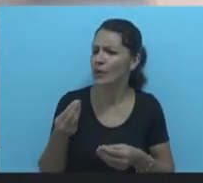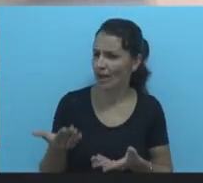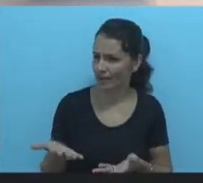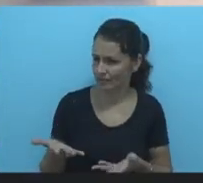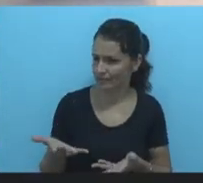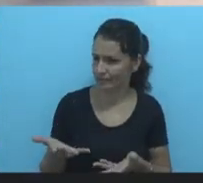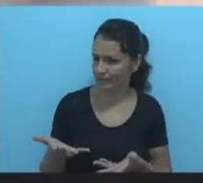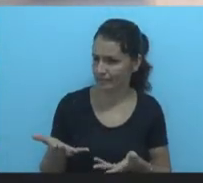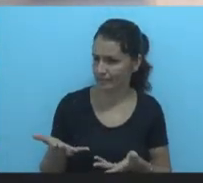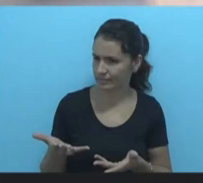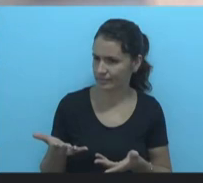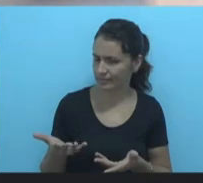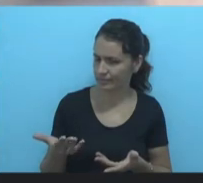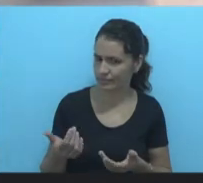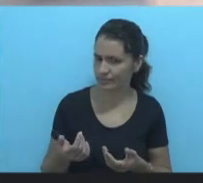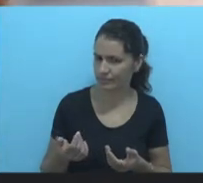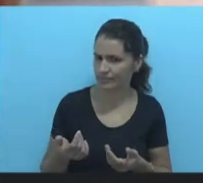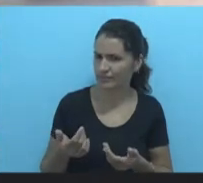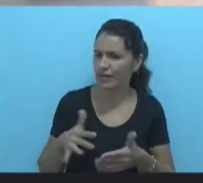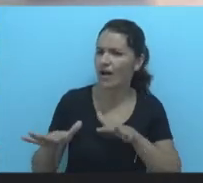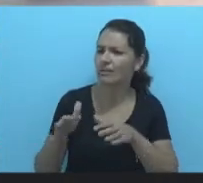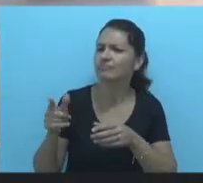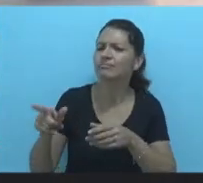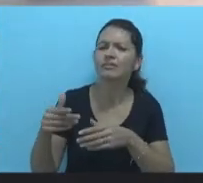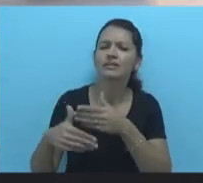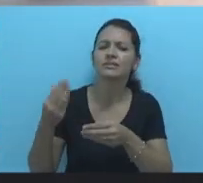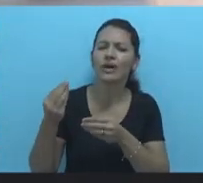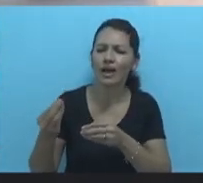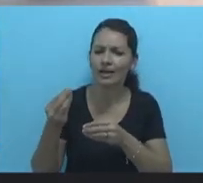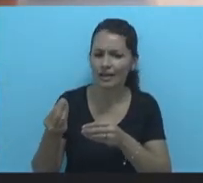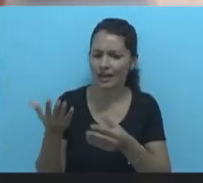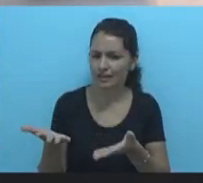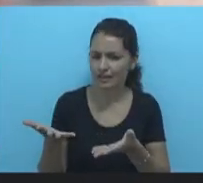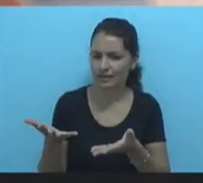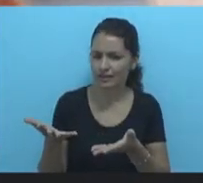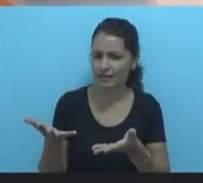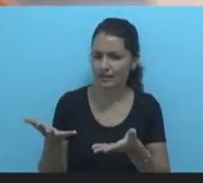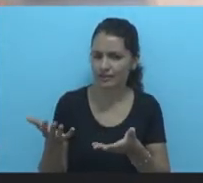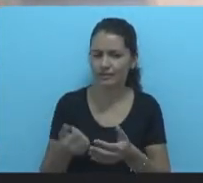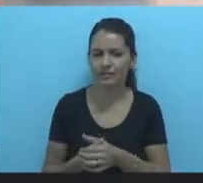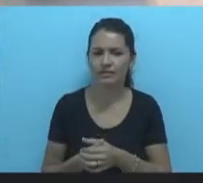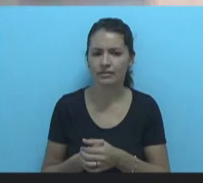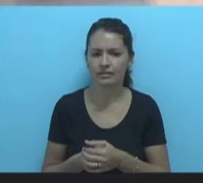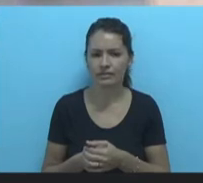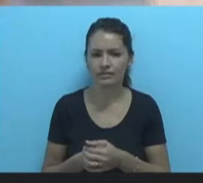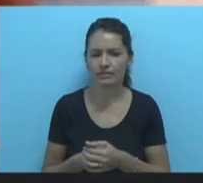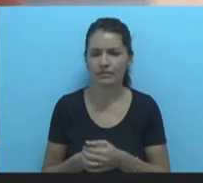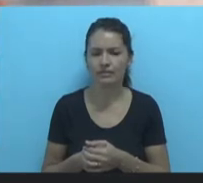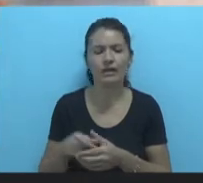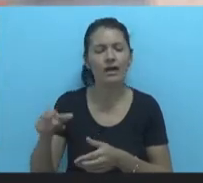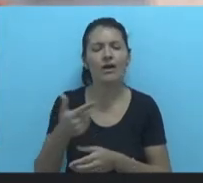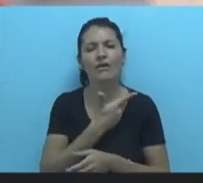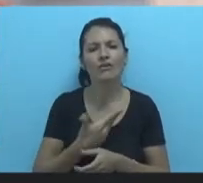Catamarca se transformó en Obama, fue porque el gobernador de La Rioja se transformó en Kissinger, no, fue porque el